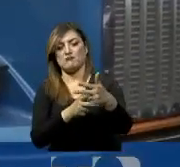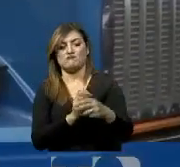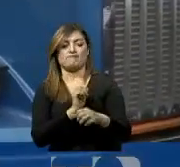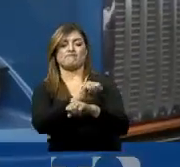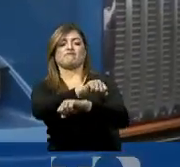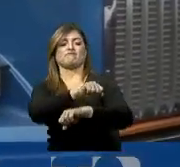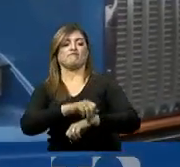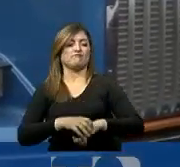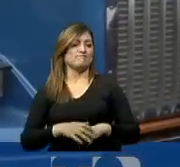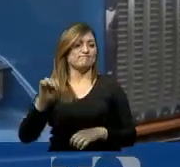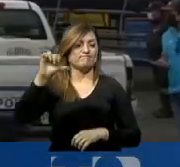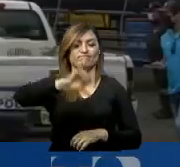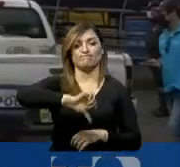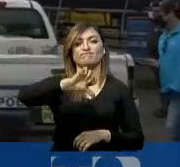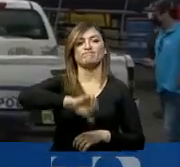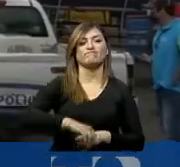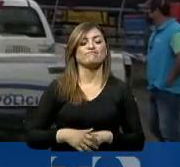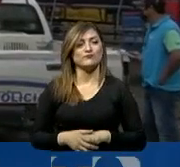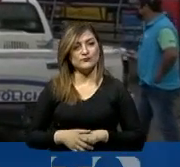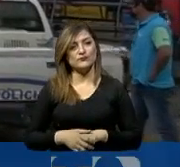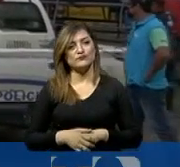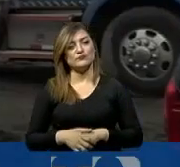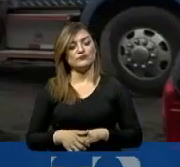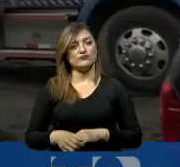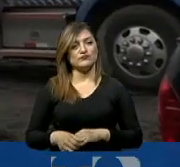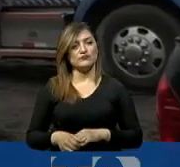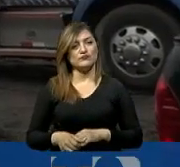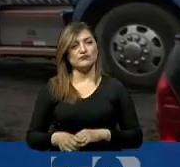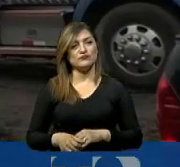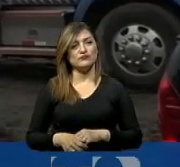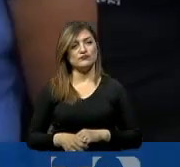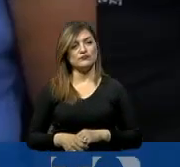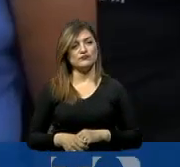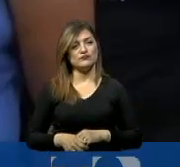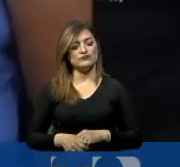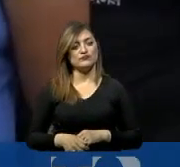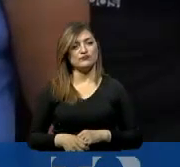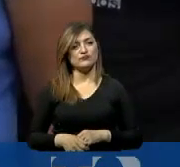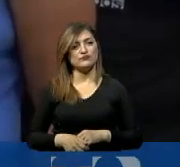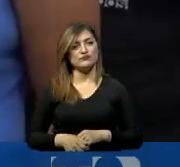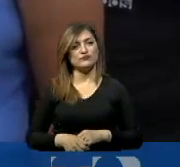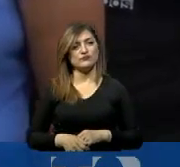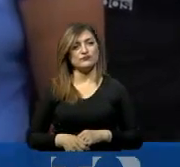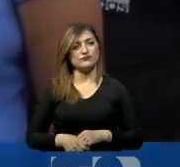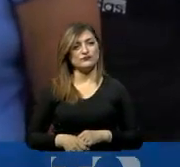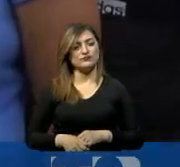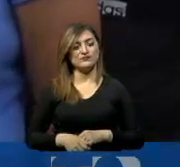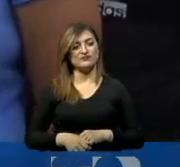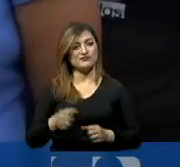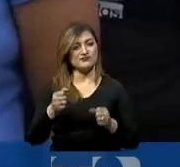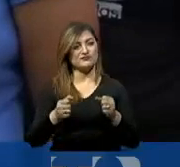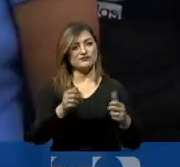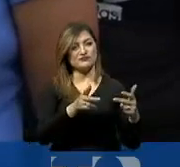desde el relleno sanitario de la capital de la República hasta la comunidad de La Parker, de La Joya de los Hachas. Nosotros no hemos autorizado el ingreso de